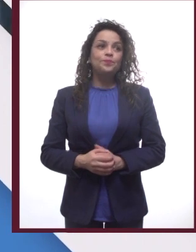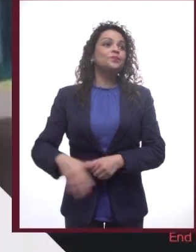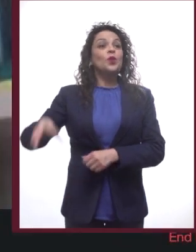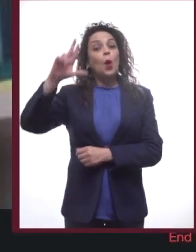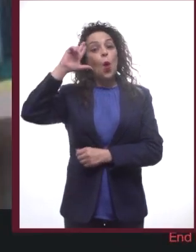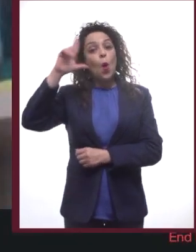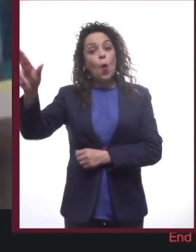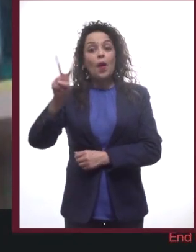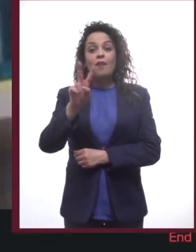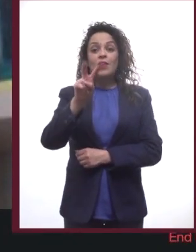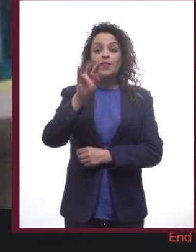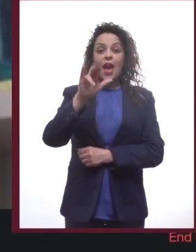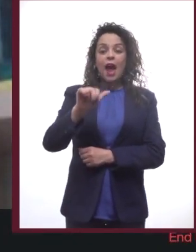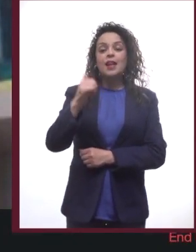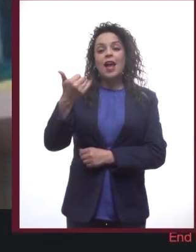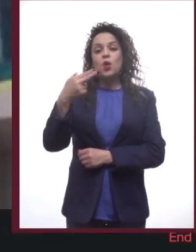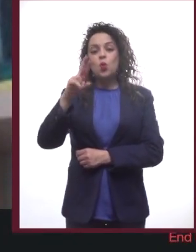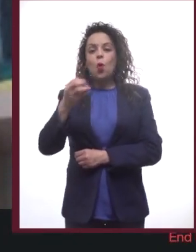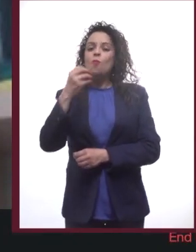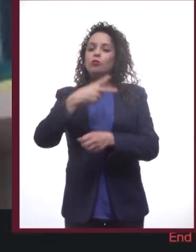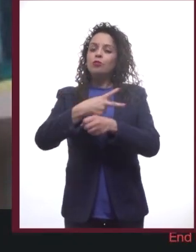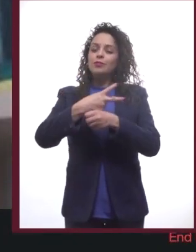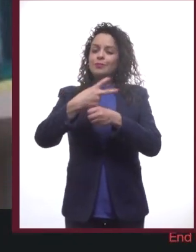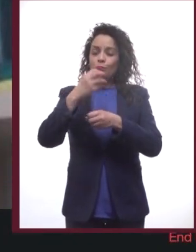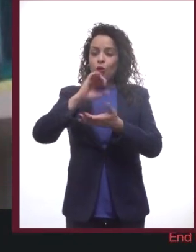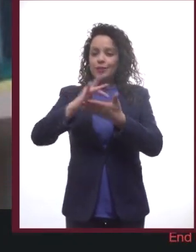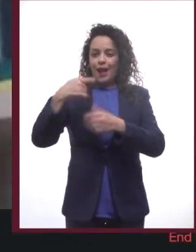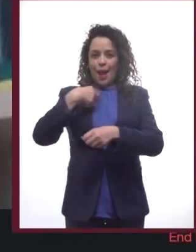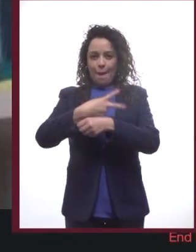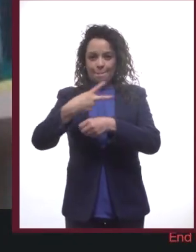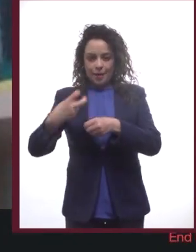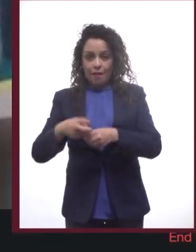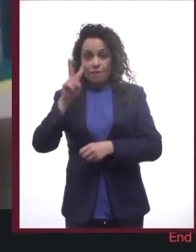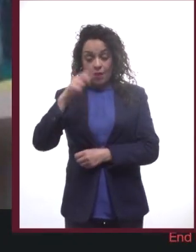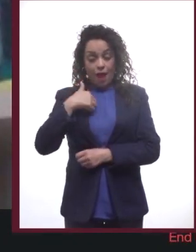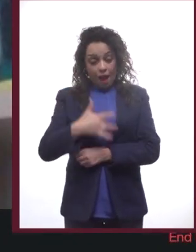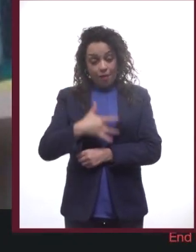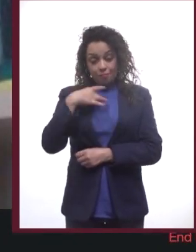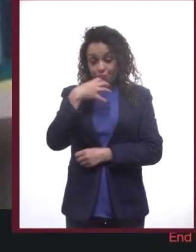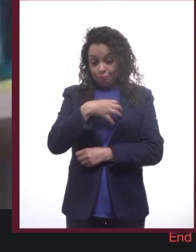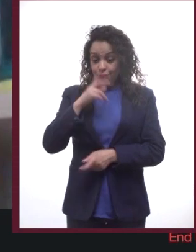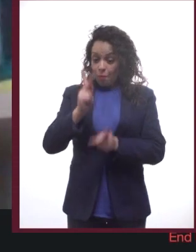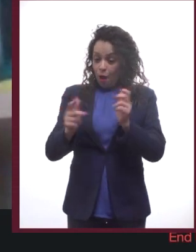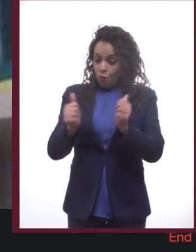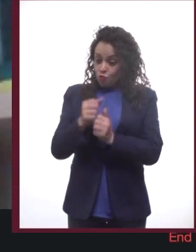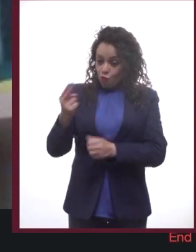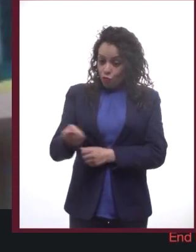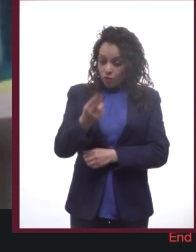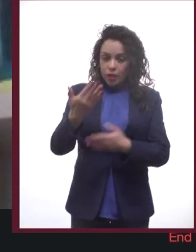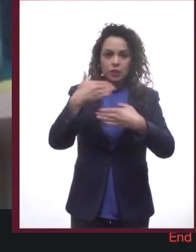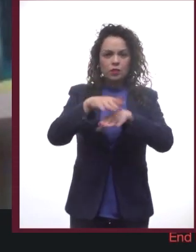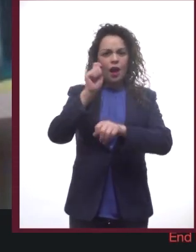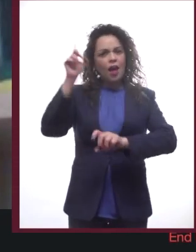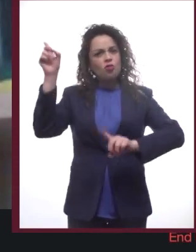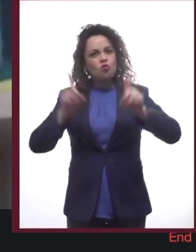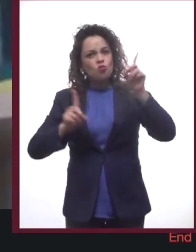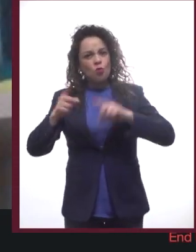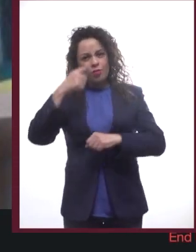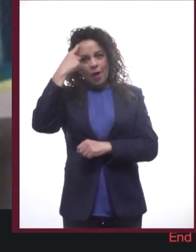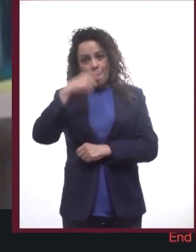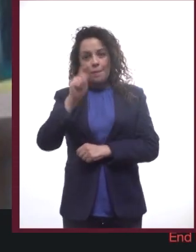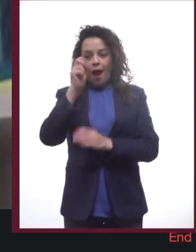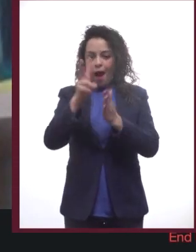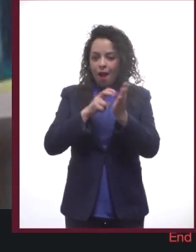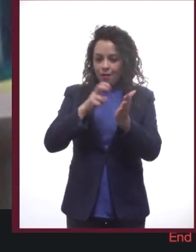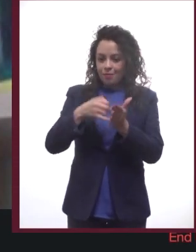Hola, queridos Viviana y Hugo, pues muchas gracias por invitarme. La verdad es que me hace mucha ilusión platicar con ustedes acerca de dudas de la